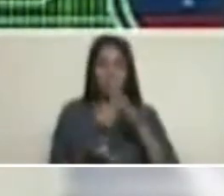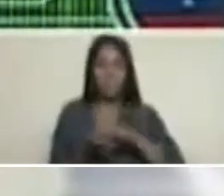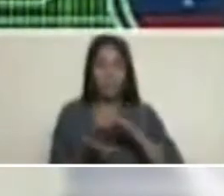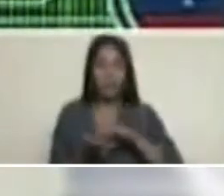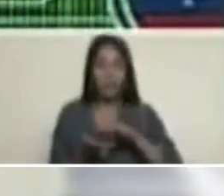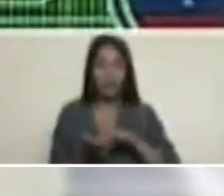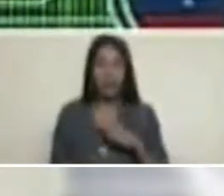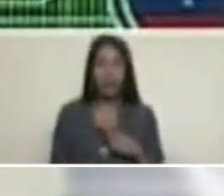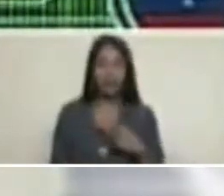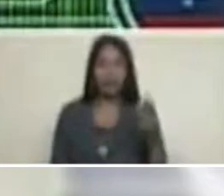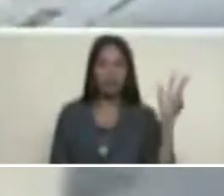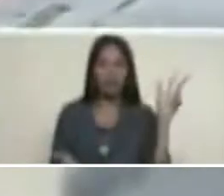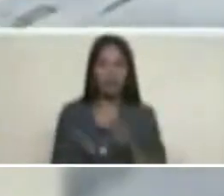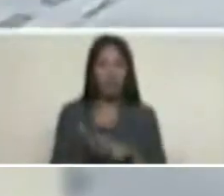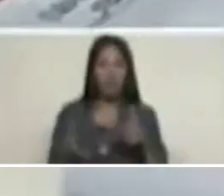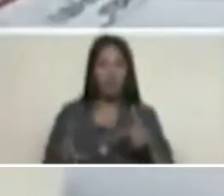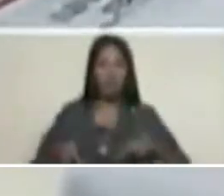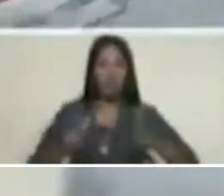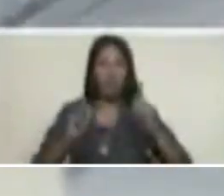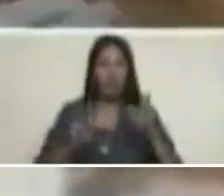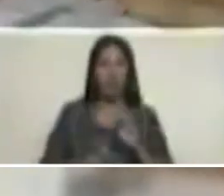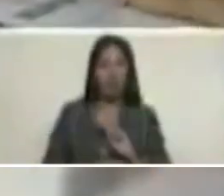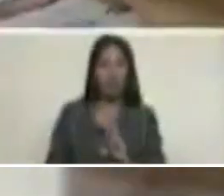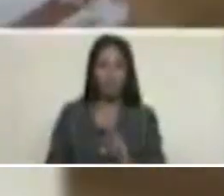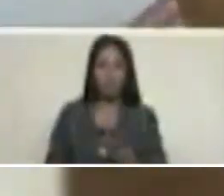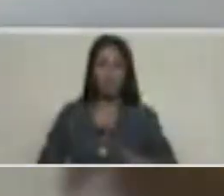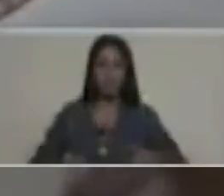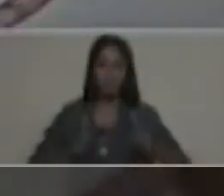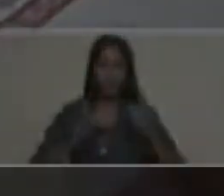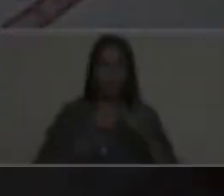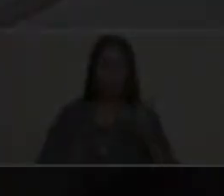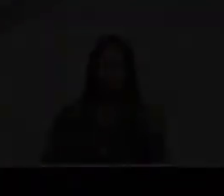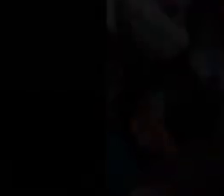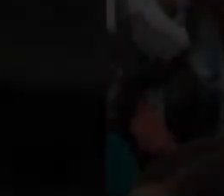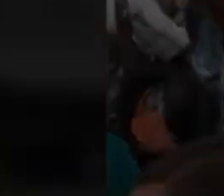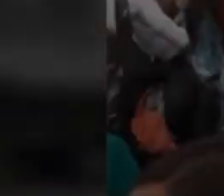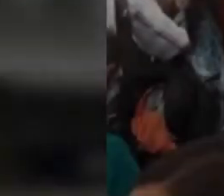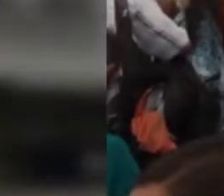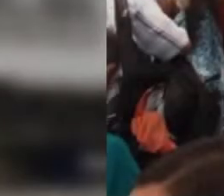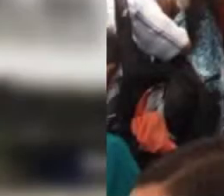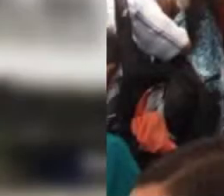Maracay. Aprobado de inmediato. Cúmplase, avance.